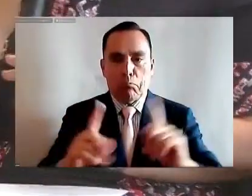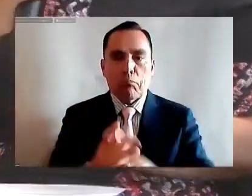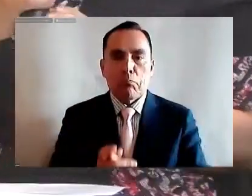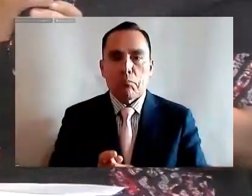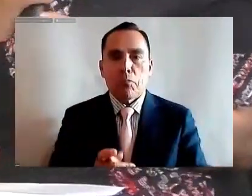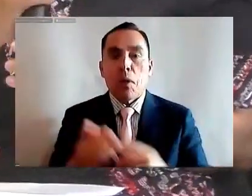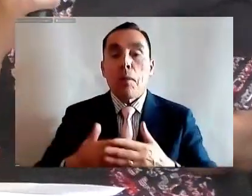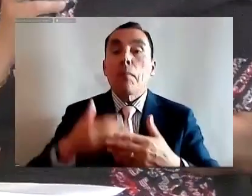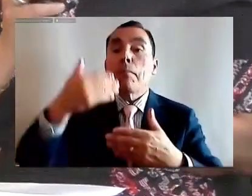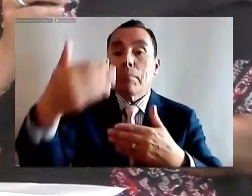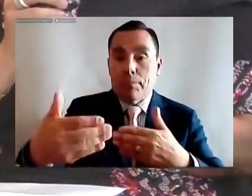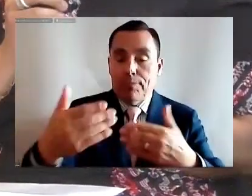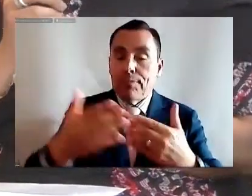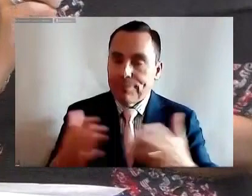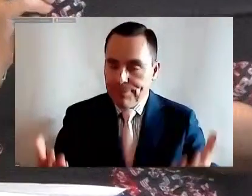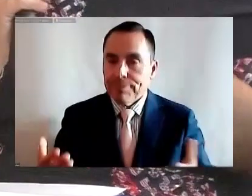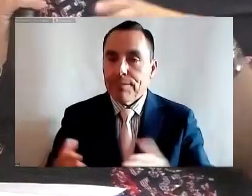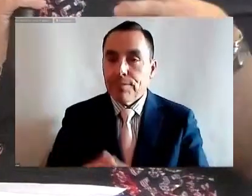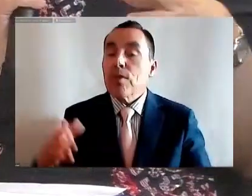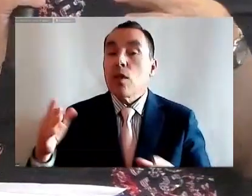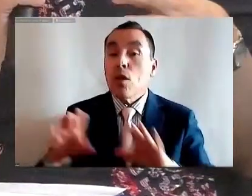que finalmente, ministra,